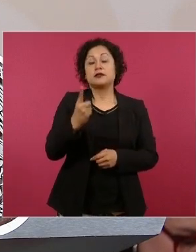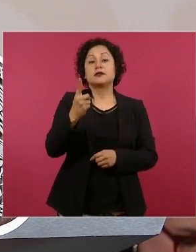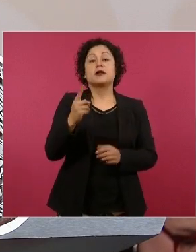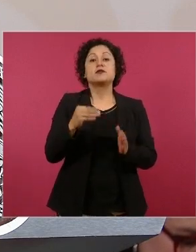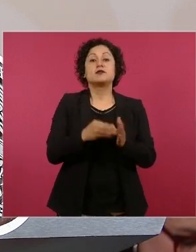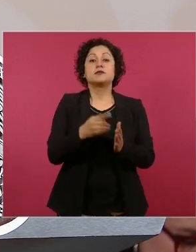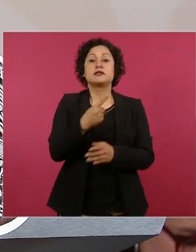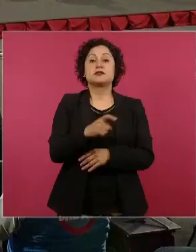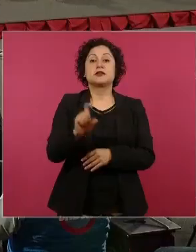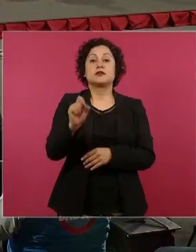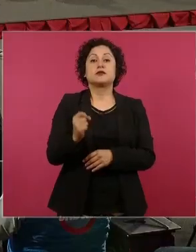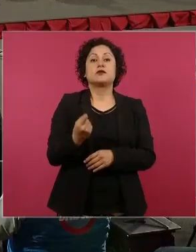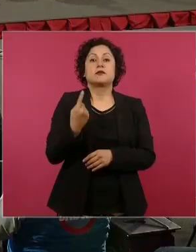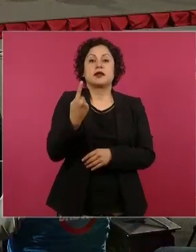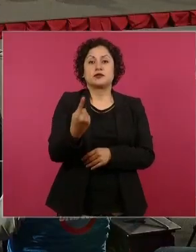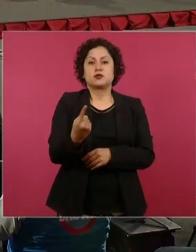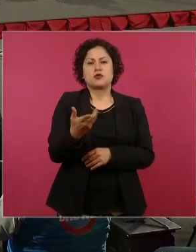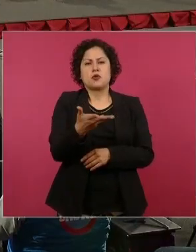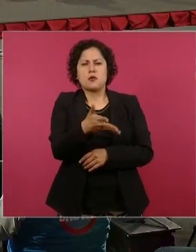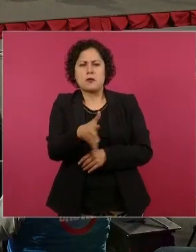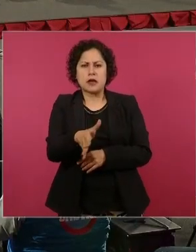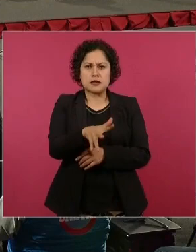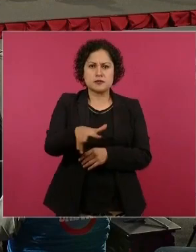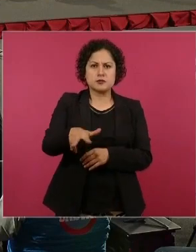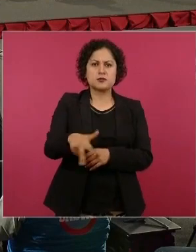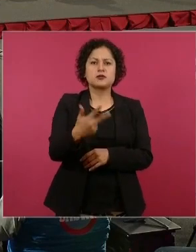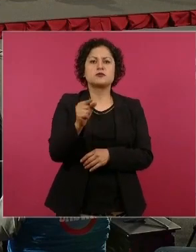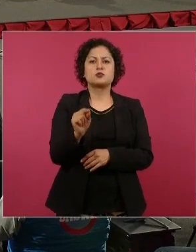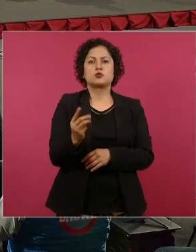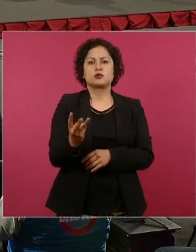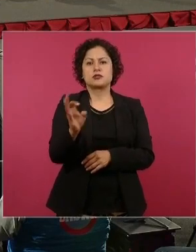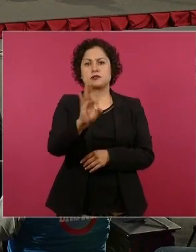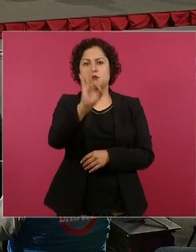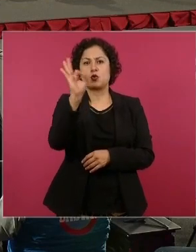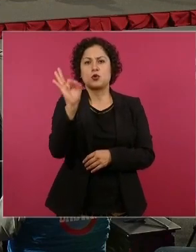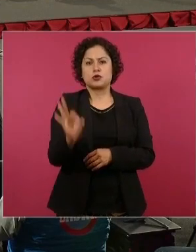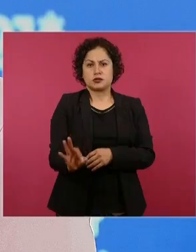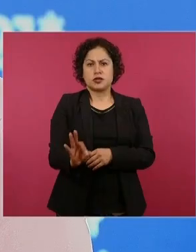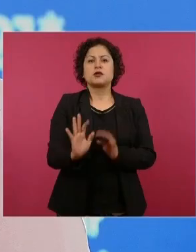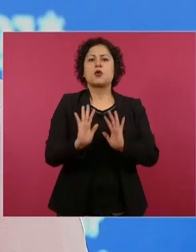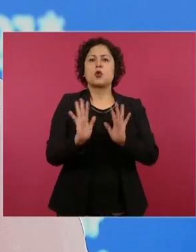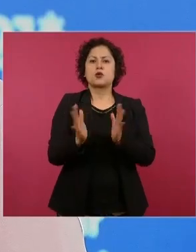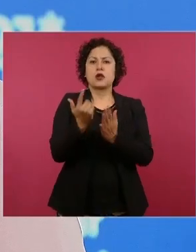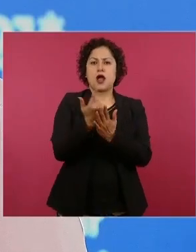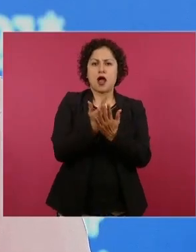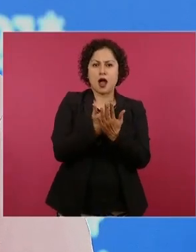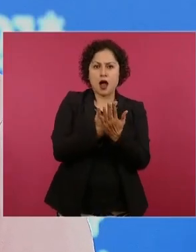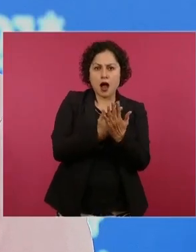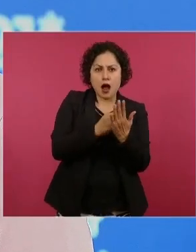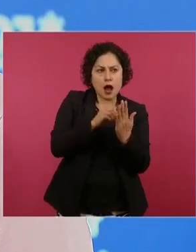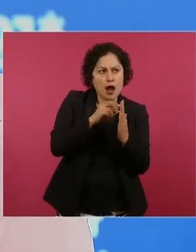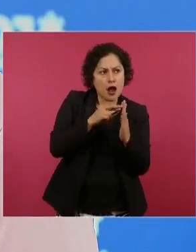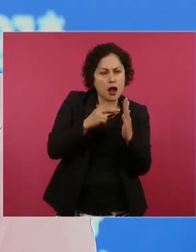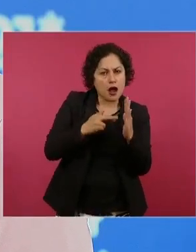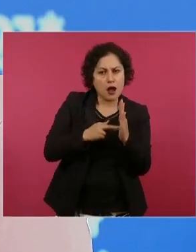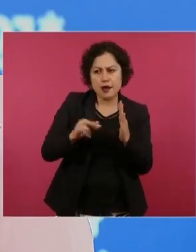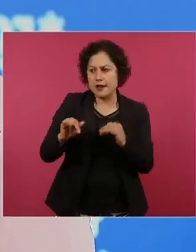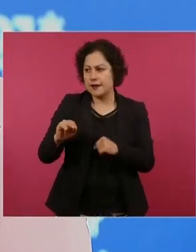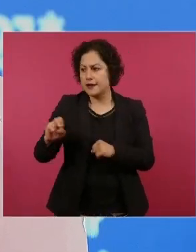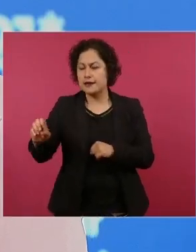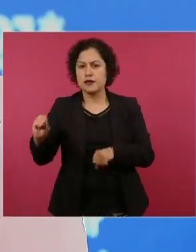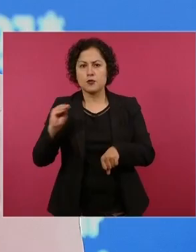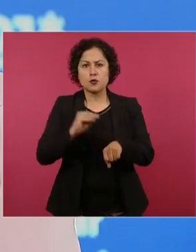31,121, es decir, el 13.3%, cumplieron con los requisitos que estableció el INE